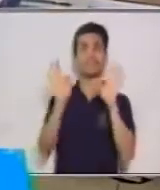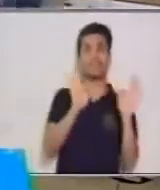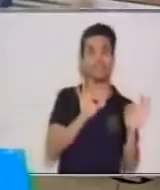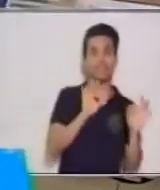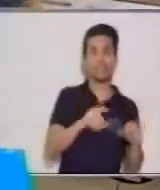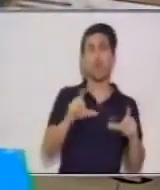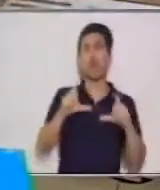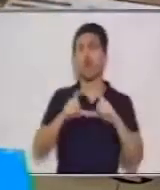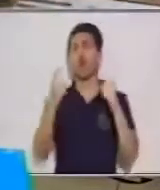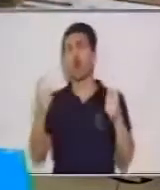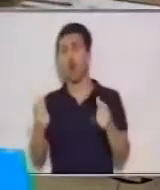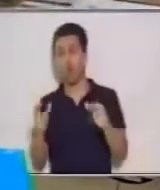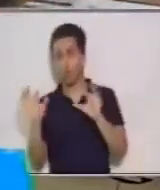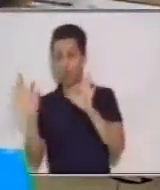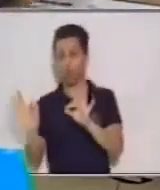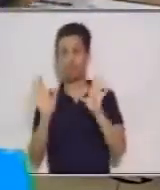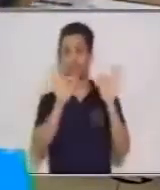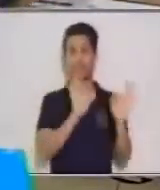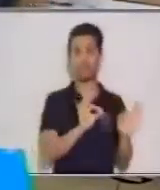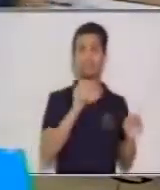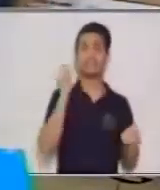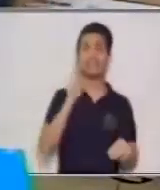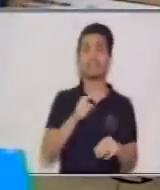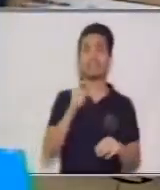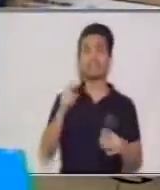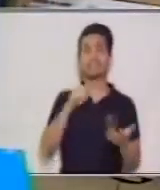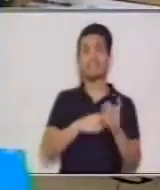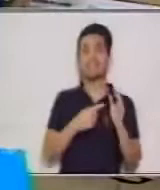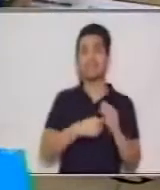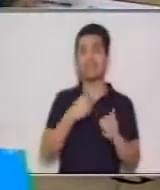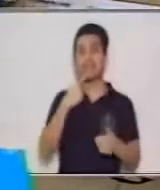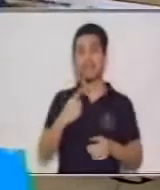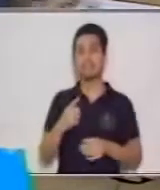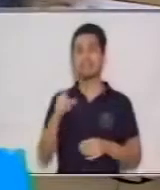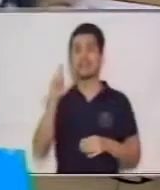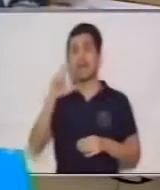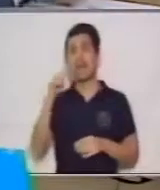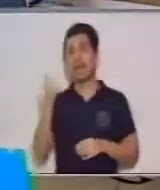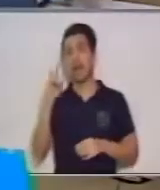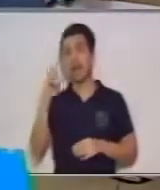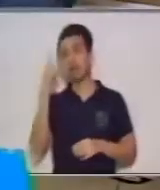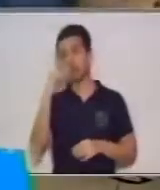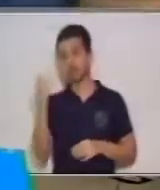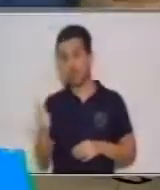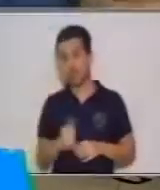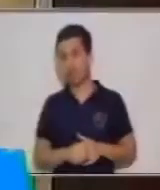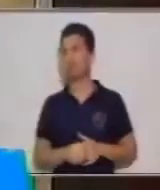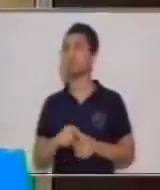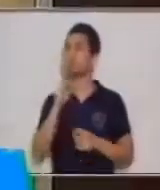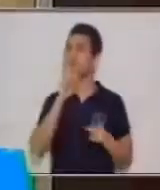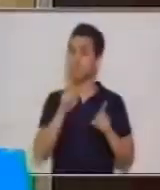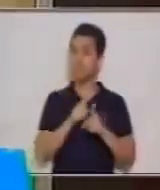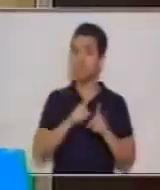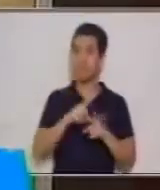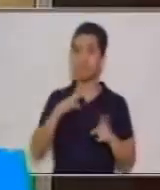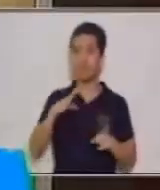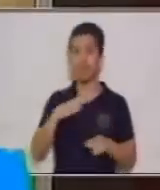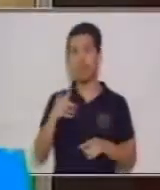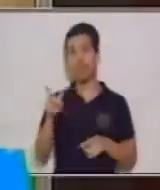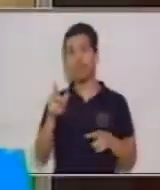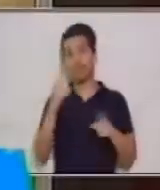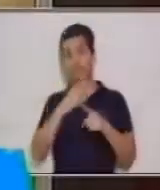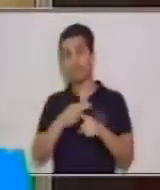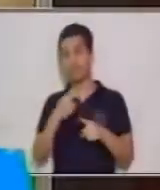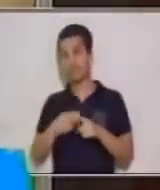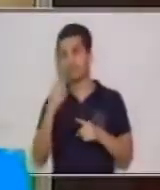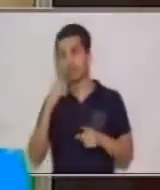por. Estas expresiones nos indican cuál es la causa. Y tenemos también algunas frases que nos van a explicar cuáles